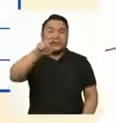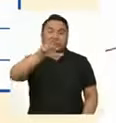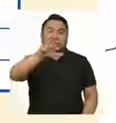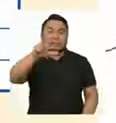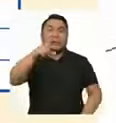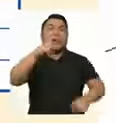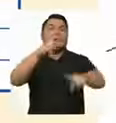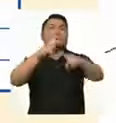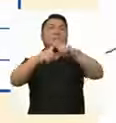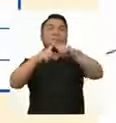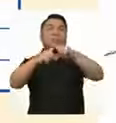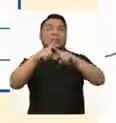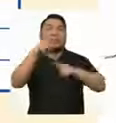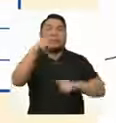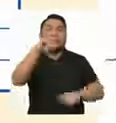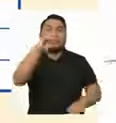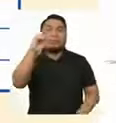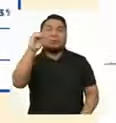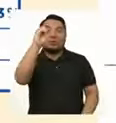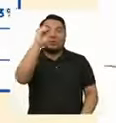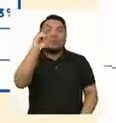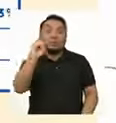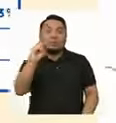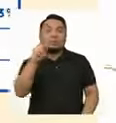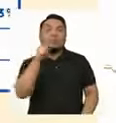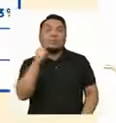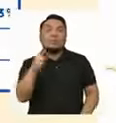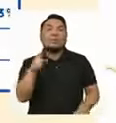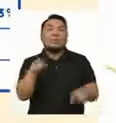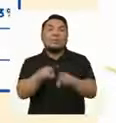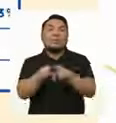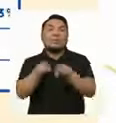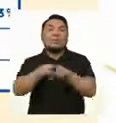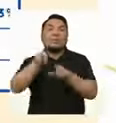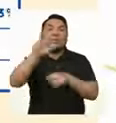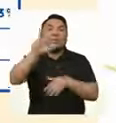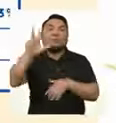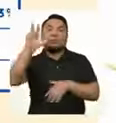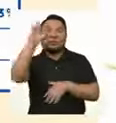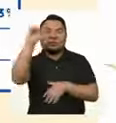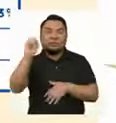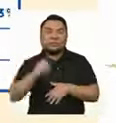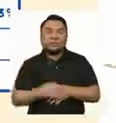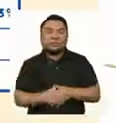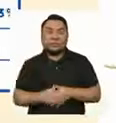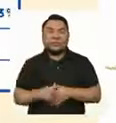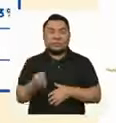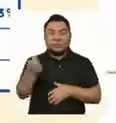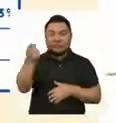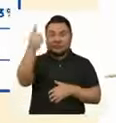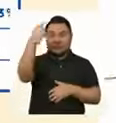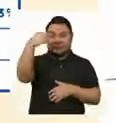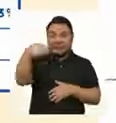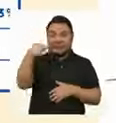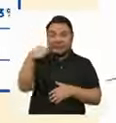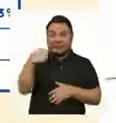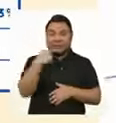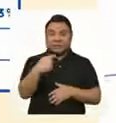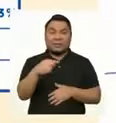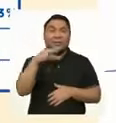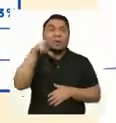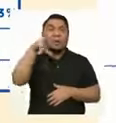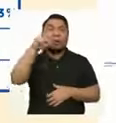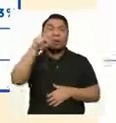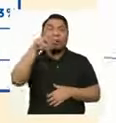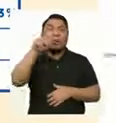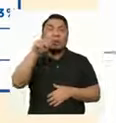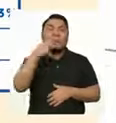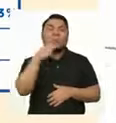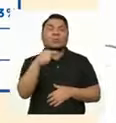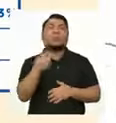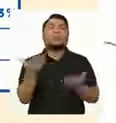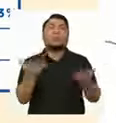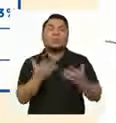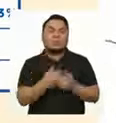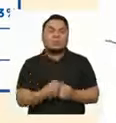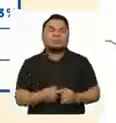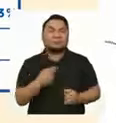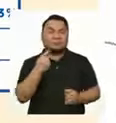por 100%, que es igual a 33%. Para la categoría no,